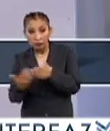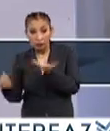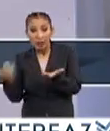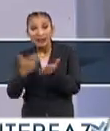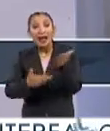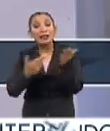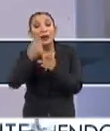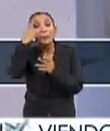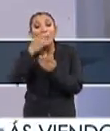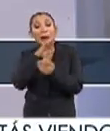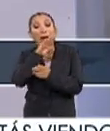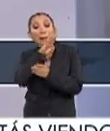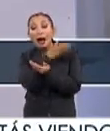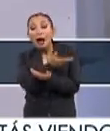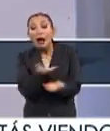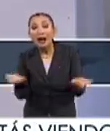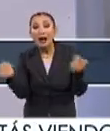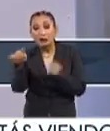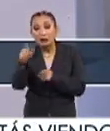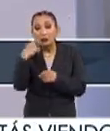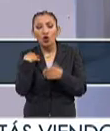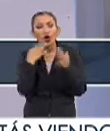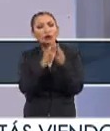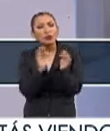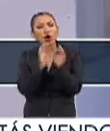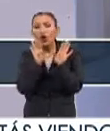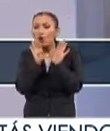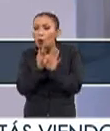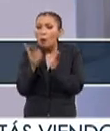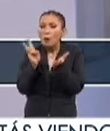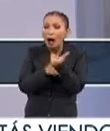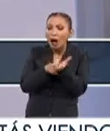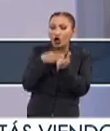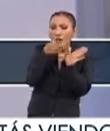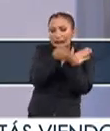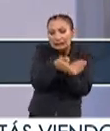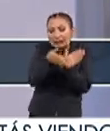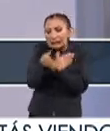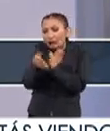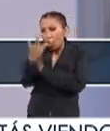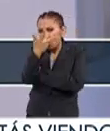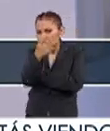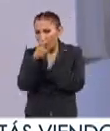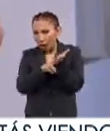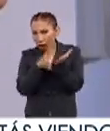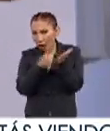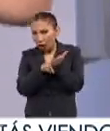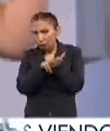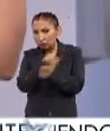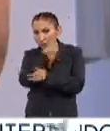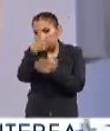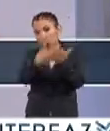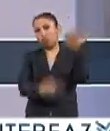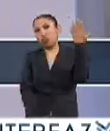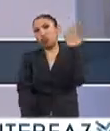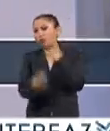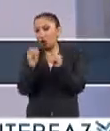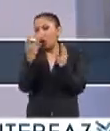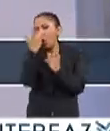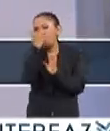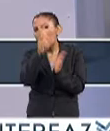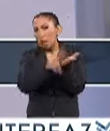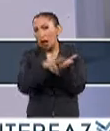en un taller para mamás que les explico cómo formar valores por etapas. O sea, son 8 valores, no crean que son una lista de 1 millón,